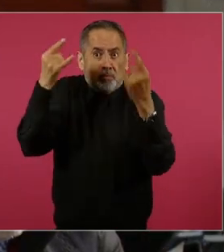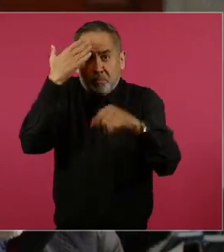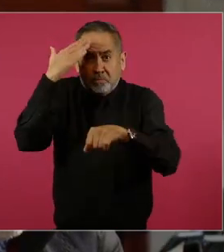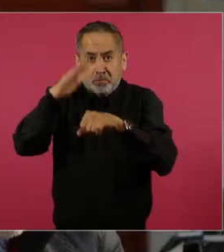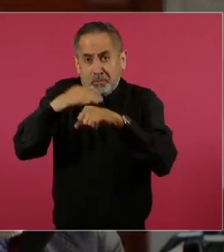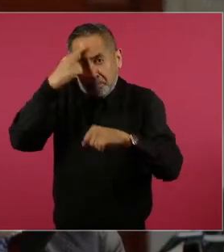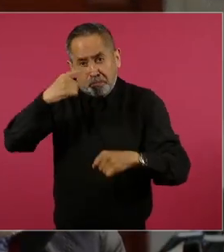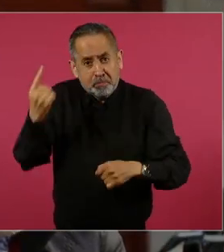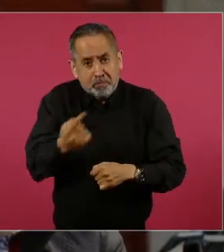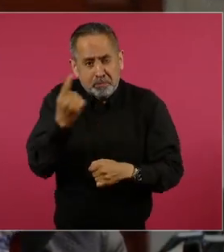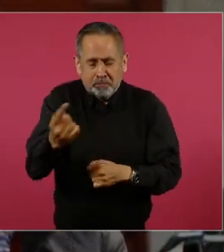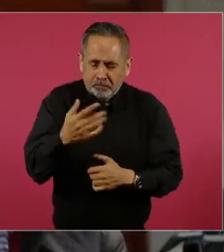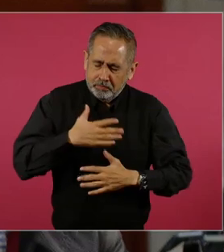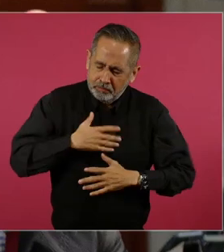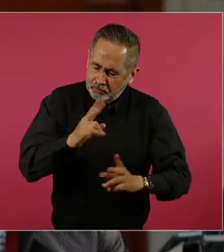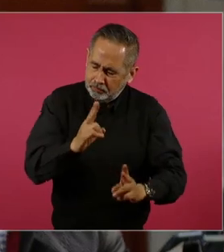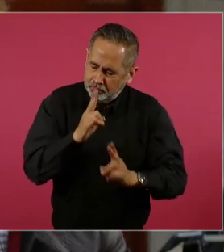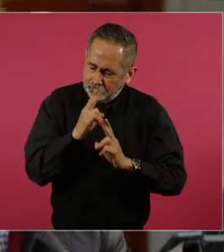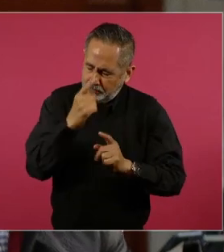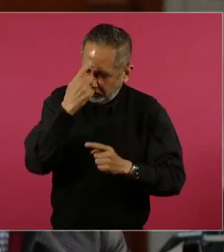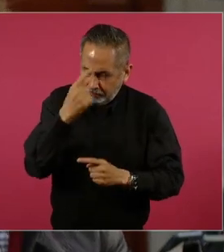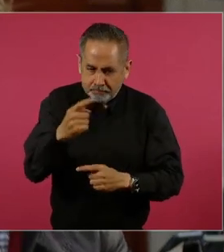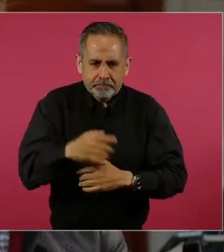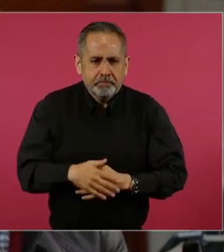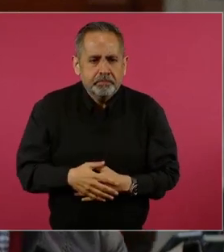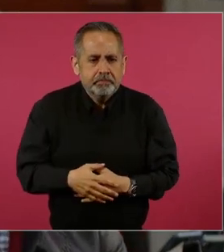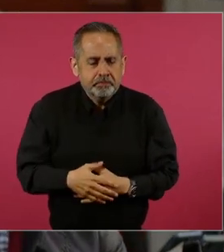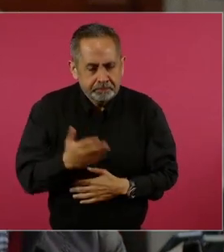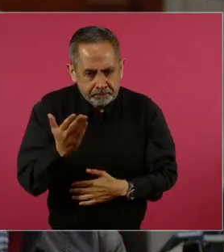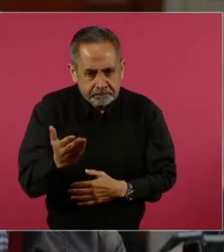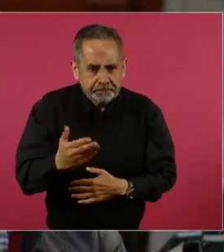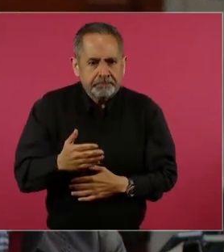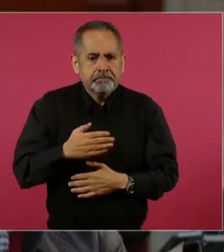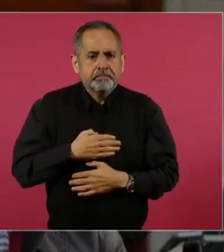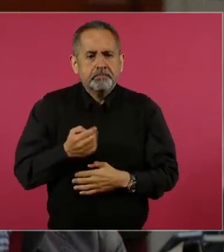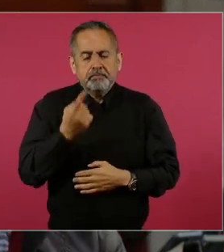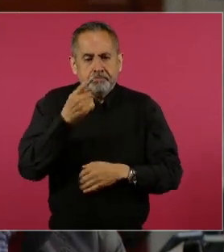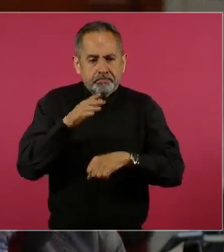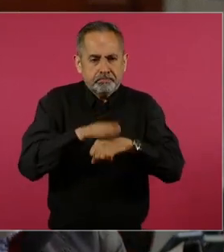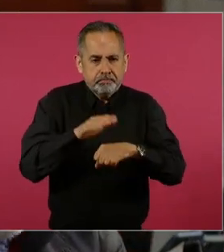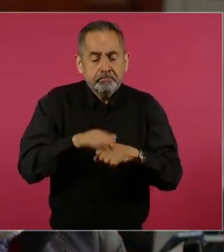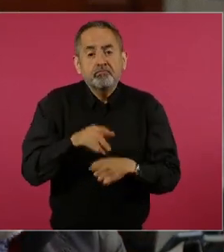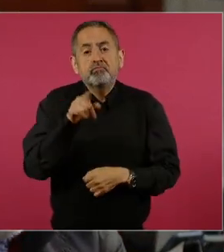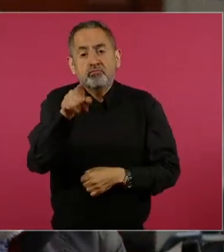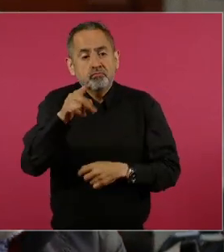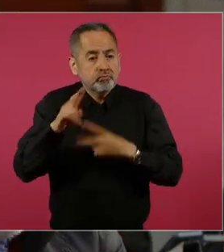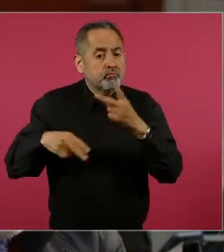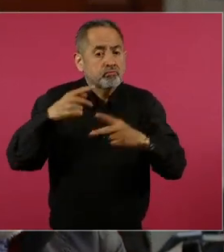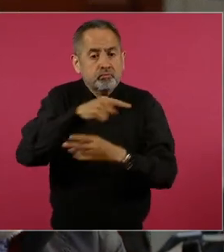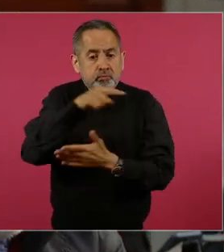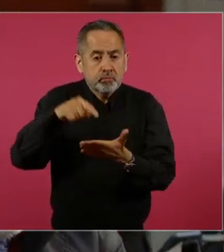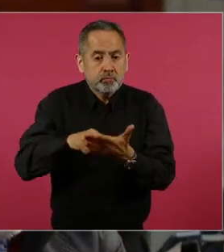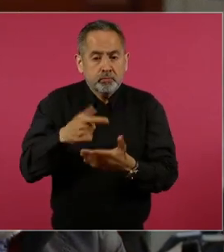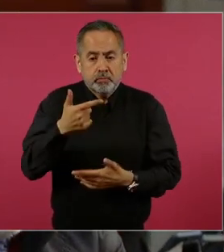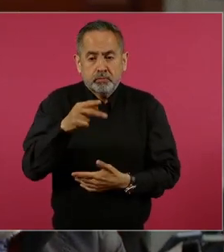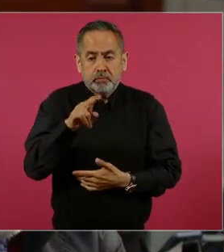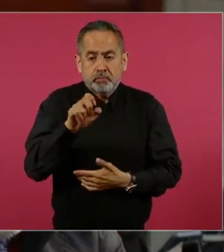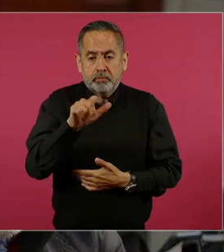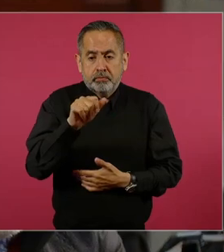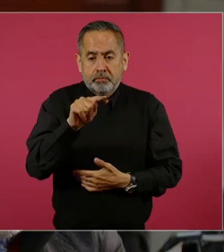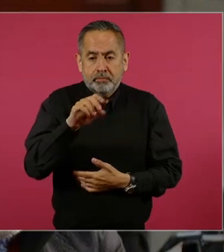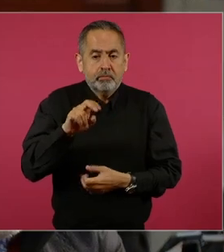historia como usted. Presidente, mi primera observación, estuvo usted en Guelatao el pasado